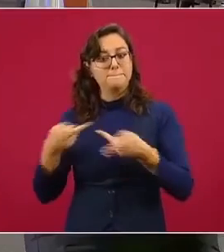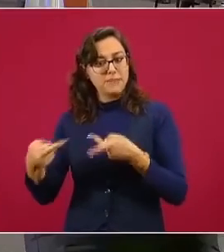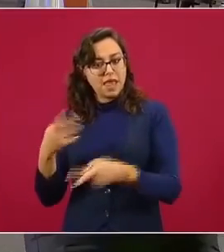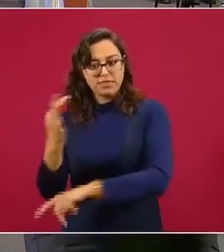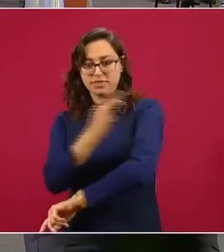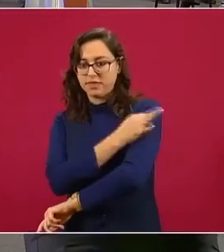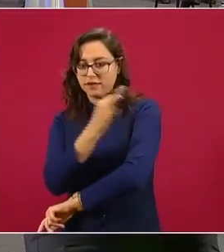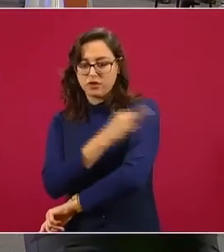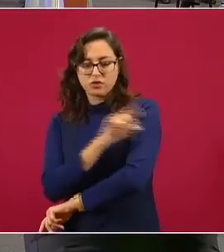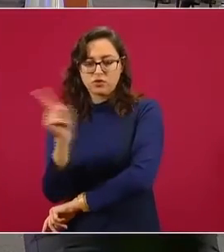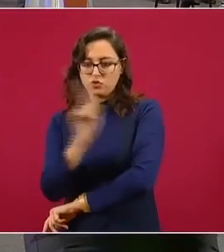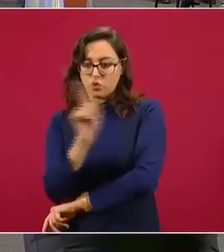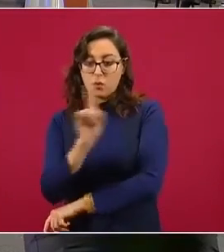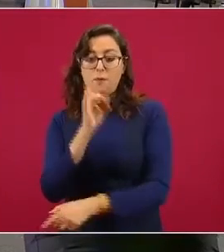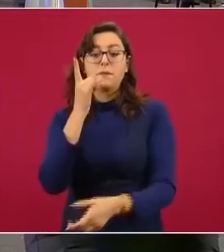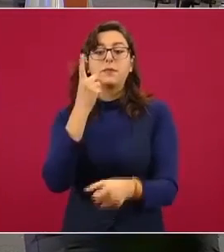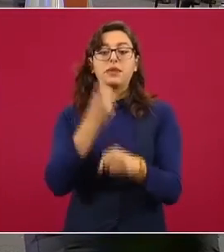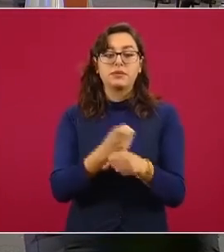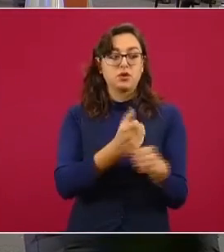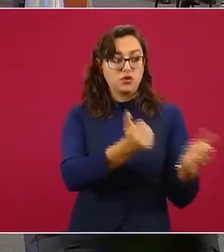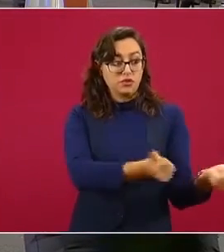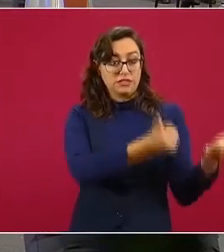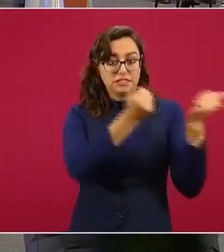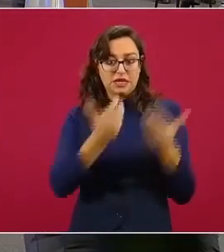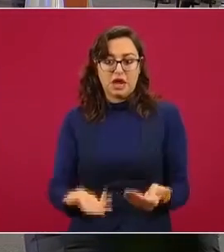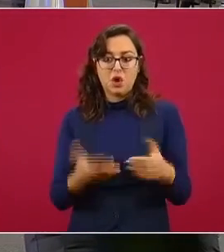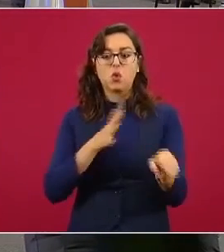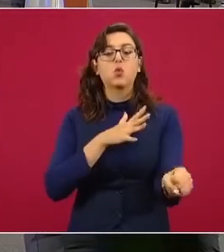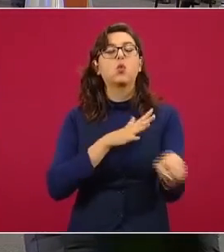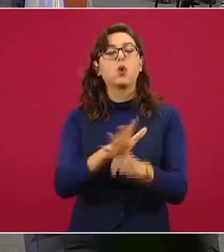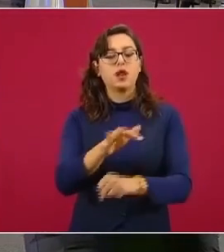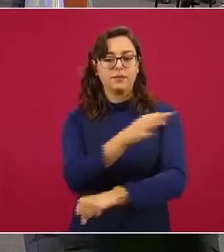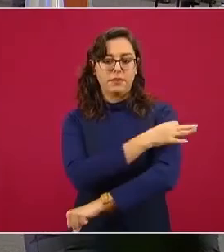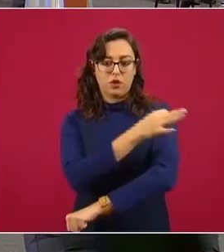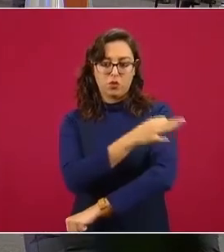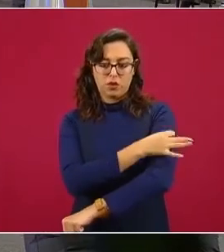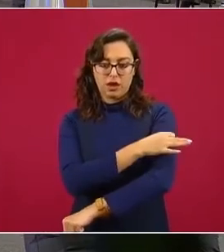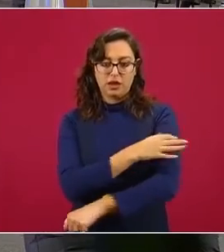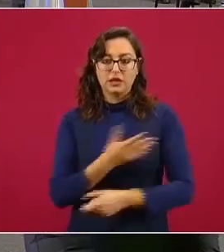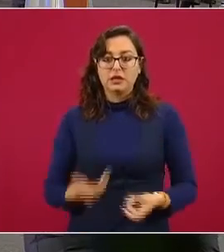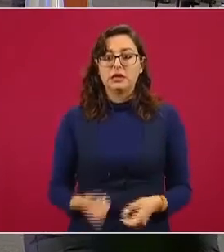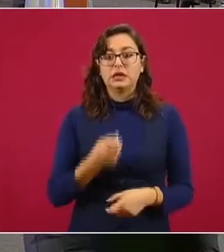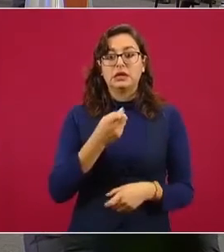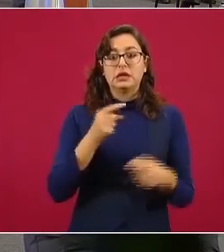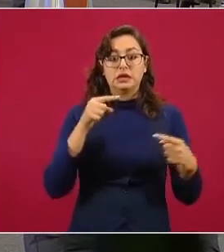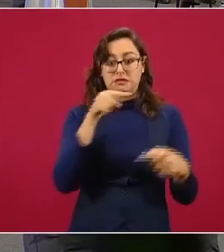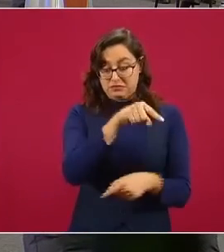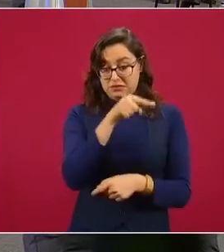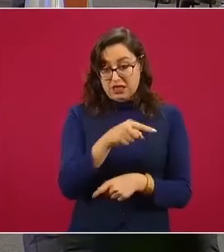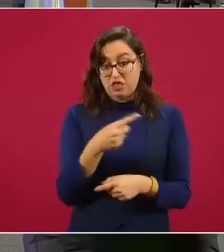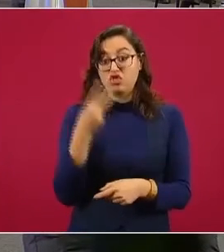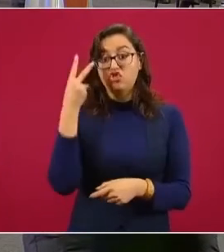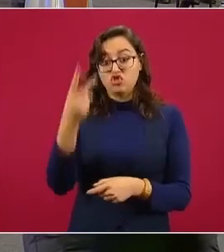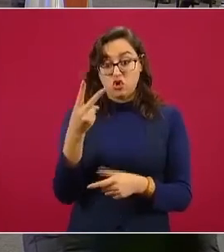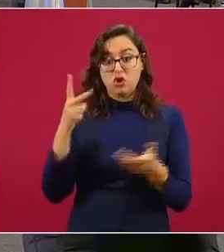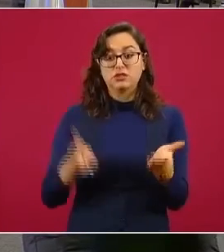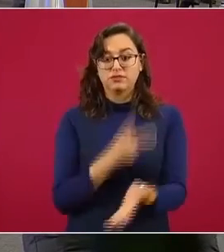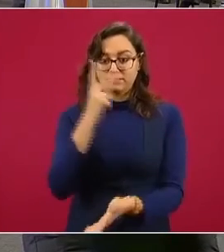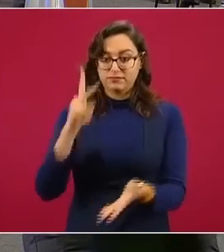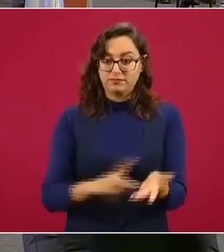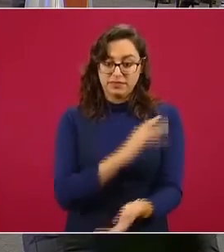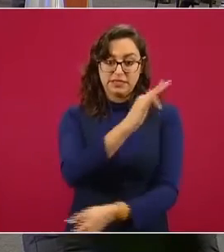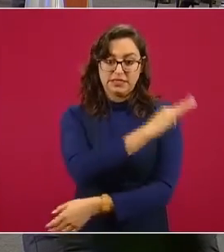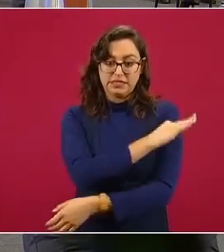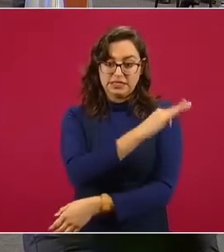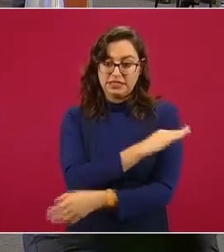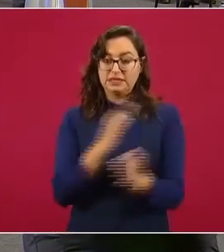el más específico, porque mucho depende del tipo de vacuna que se vaya a aplicar. Por ejemplo, esta tiene 2 dosis, necesita una cierta temperatura,